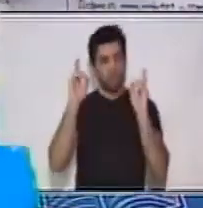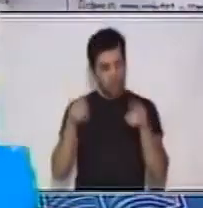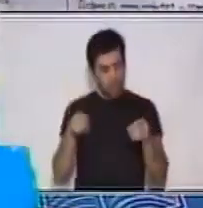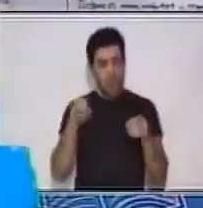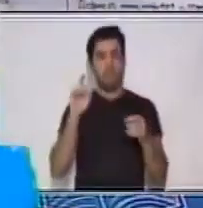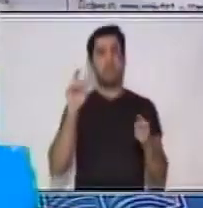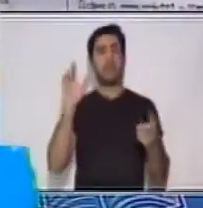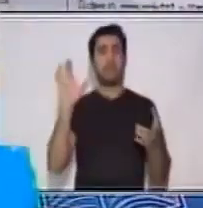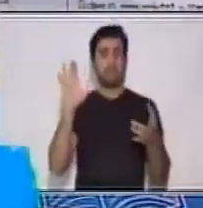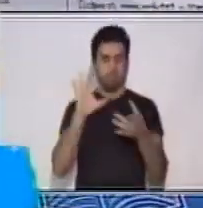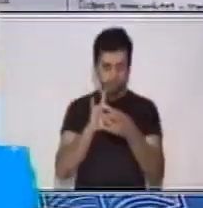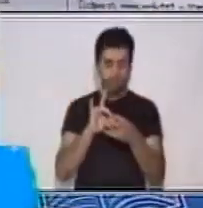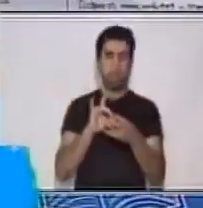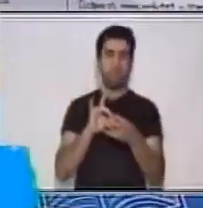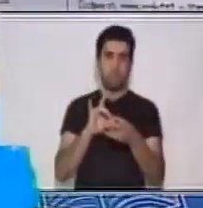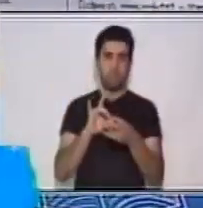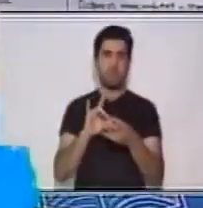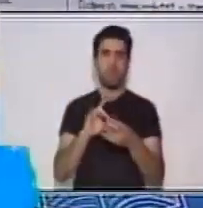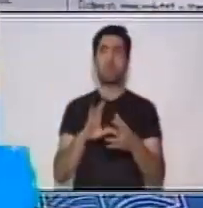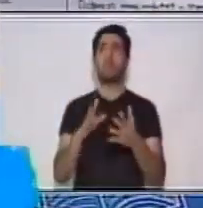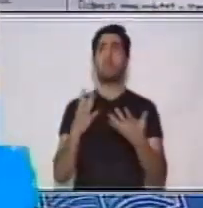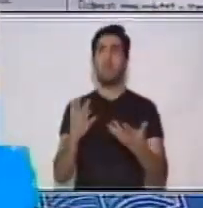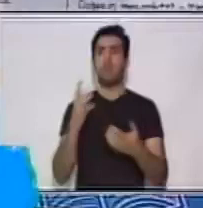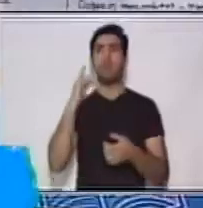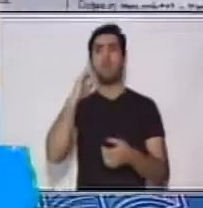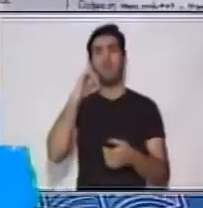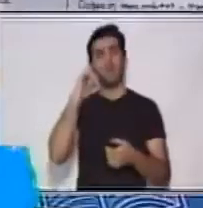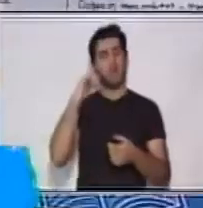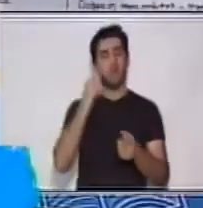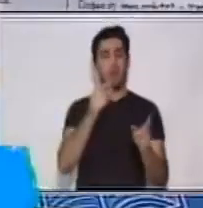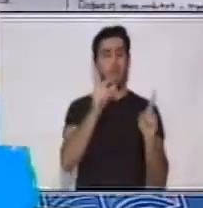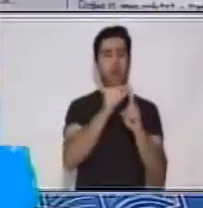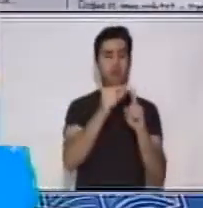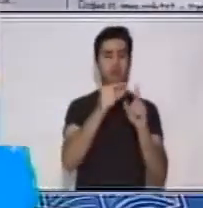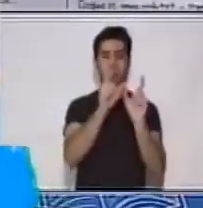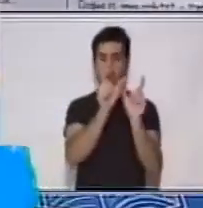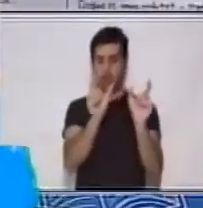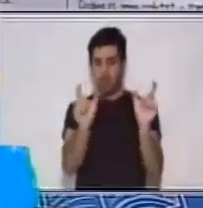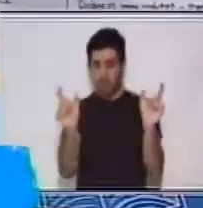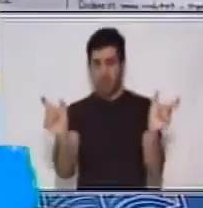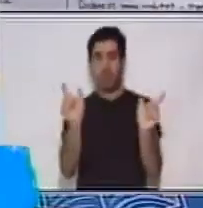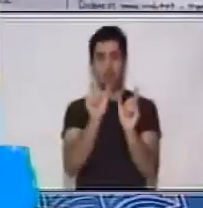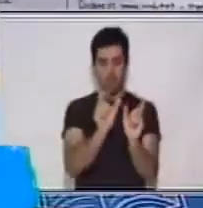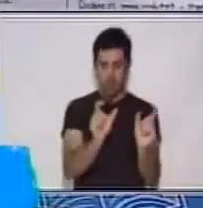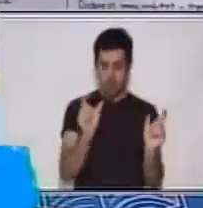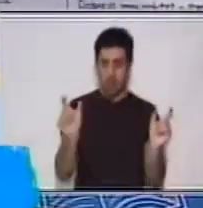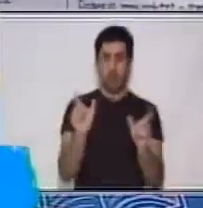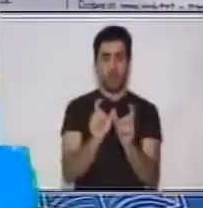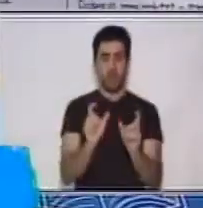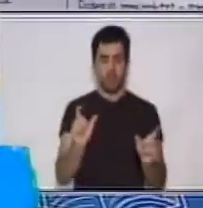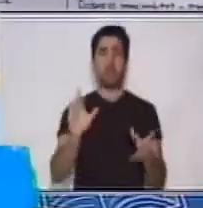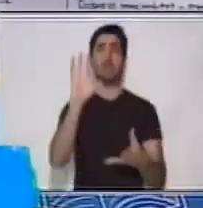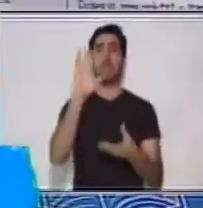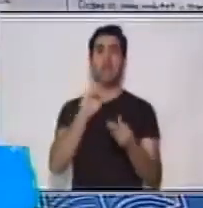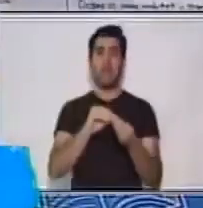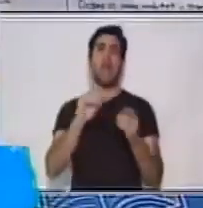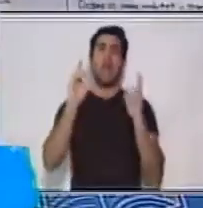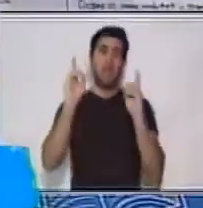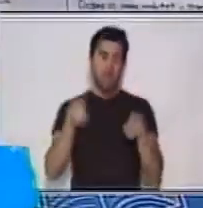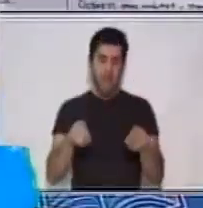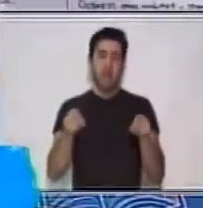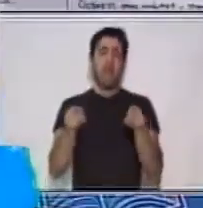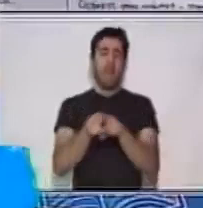coincidir de acuerdo a la cantidad de sílabas que tengo yo, ¿sí? Y esto pues también tiene que ver con reglas